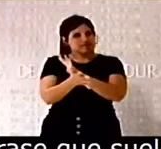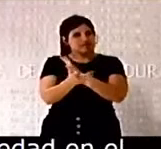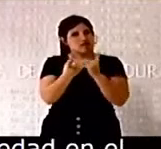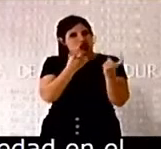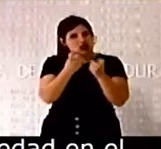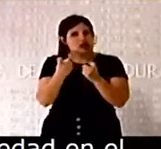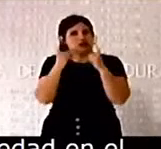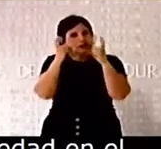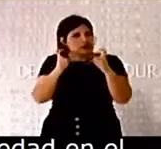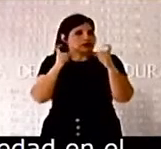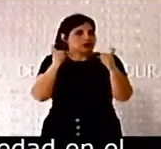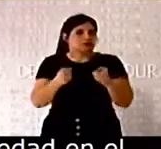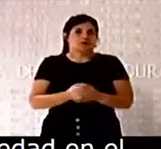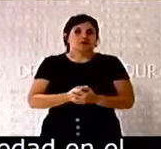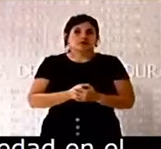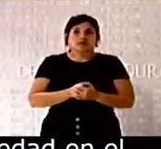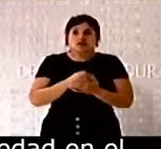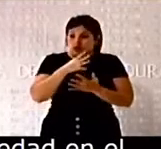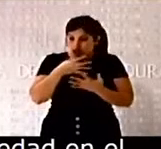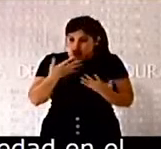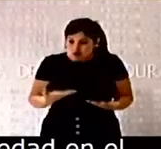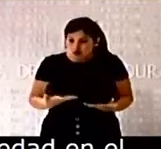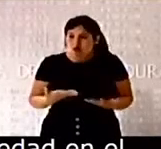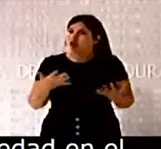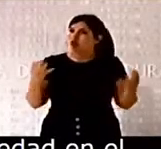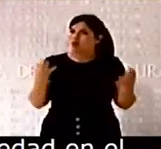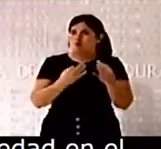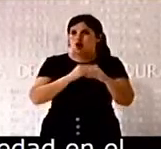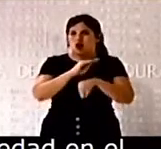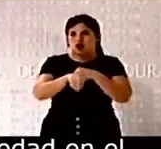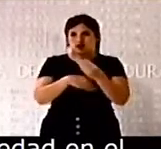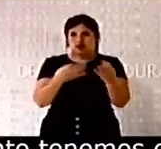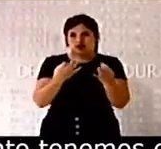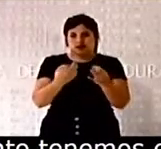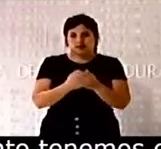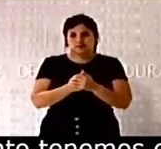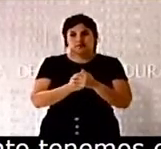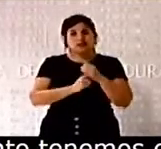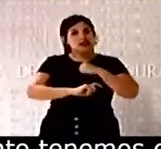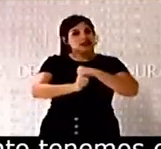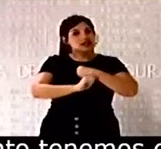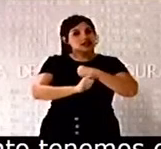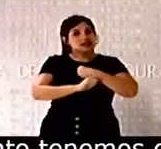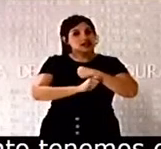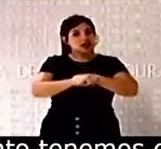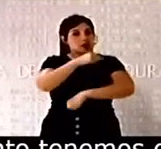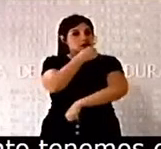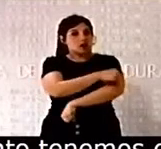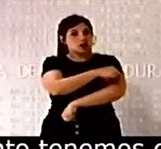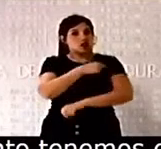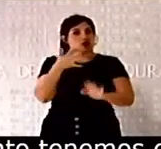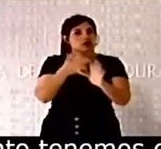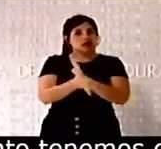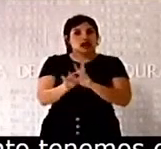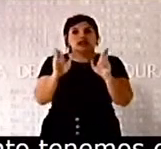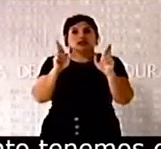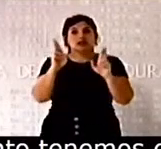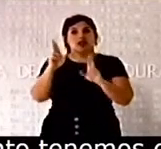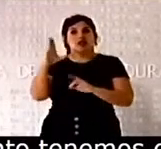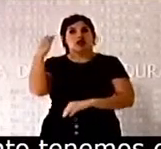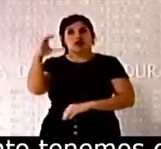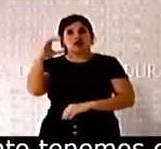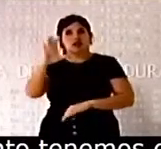este momento tenemos que hacer posible que la estrategia de vacunación, que está siendo la esperanza de la ciencia para